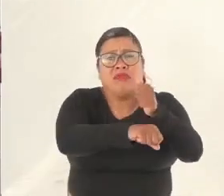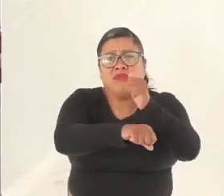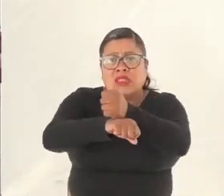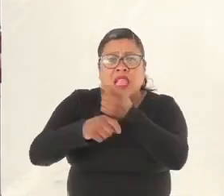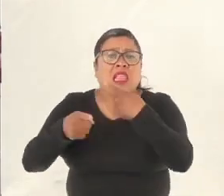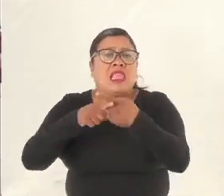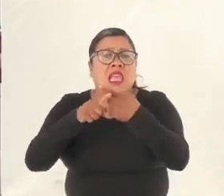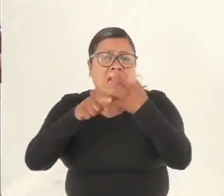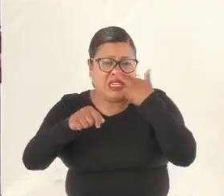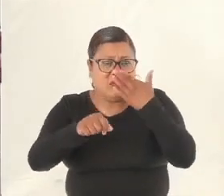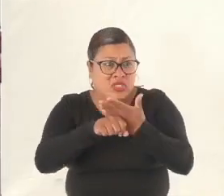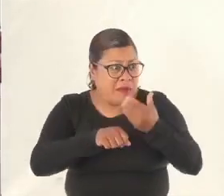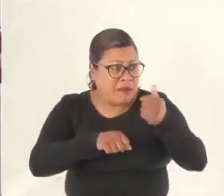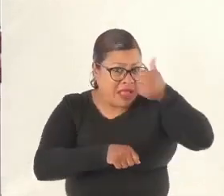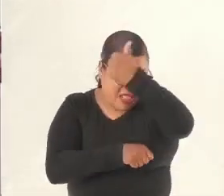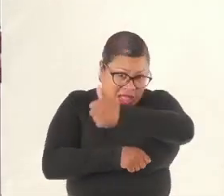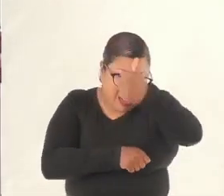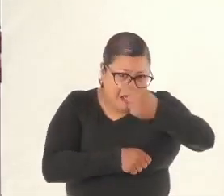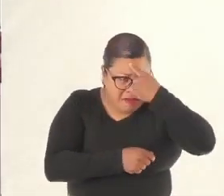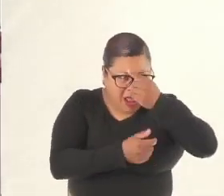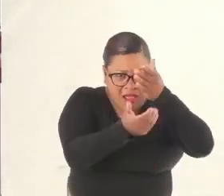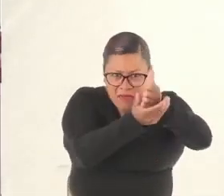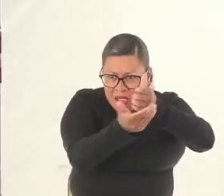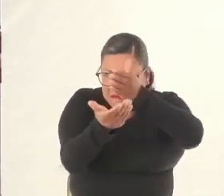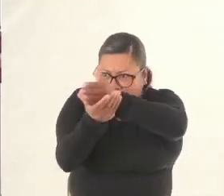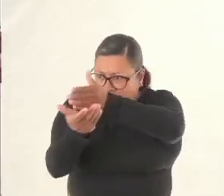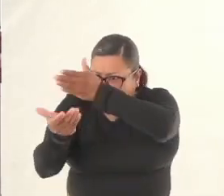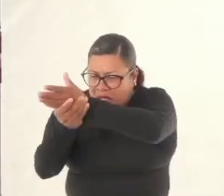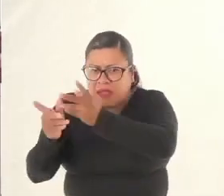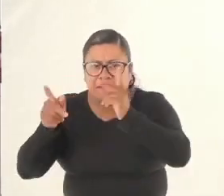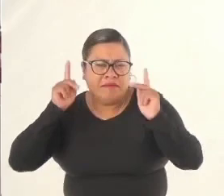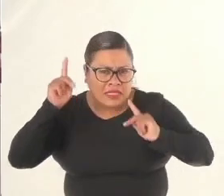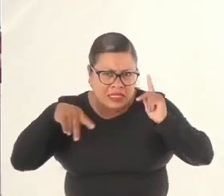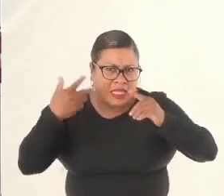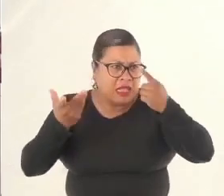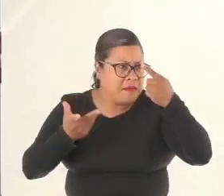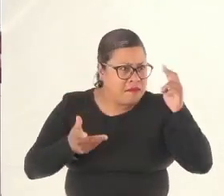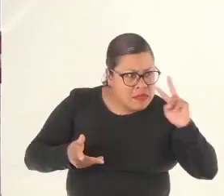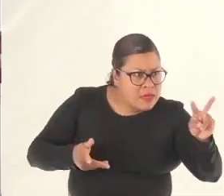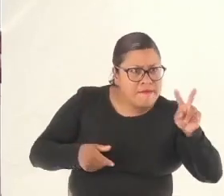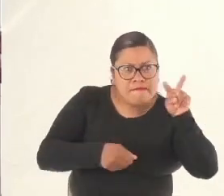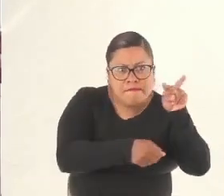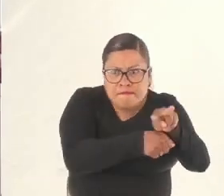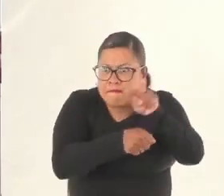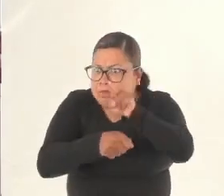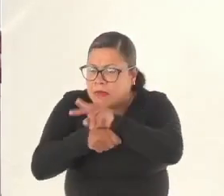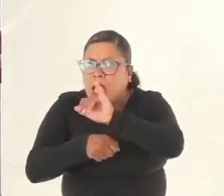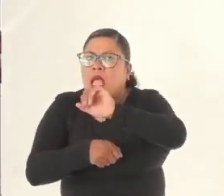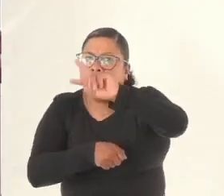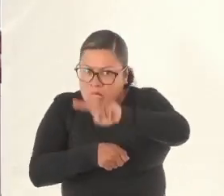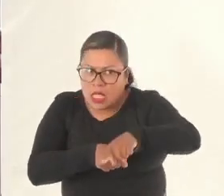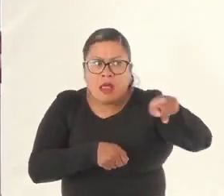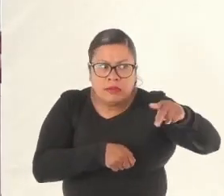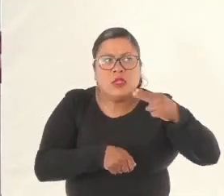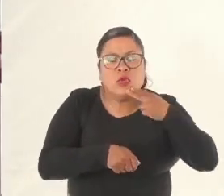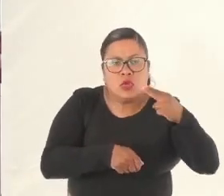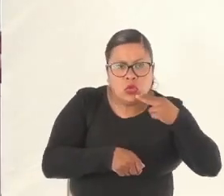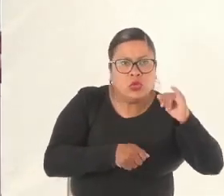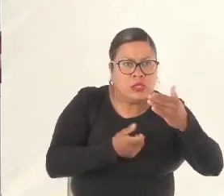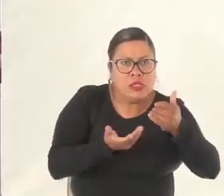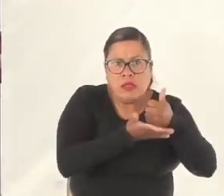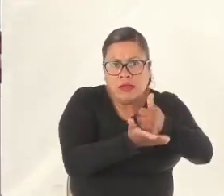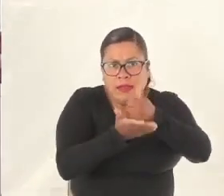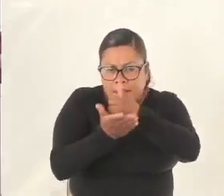su cargo se encarga de ir a una visita periódica en donde realmente verifique que esta instancia está